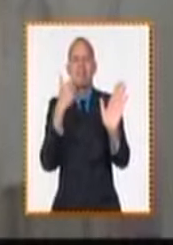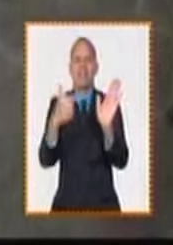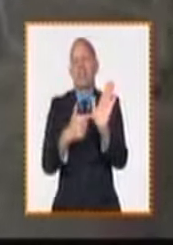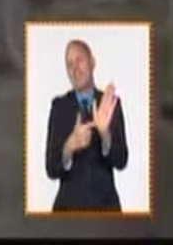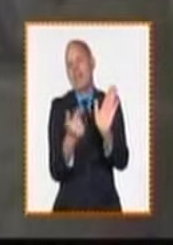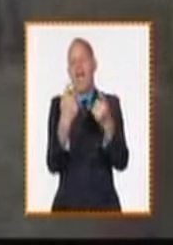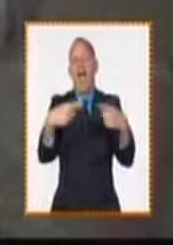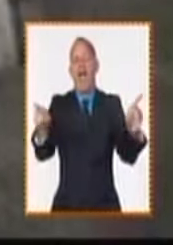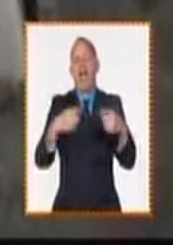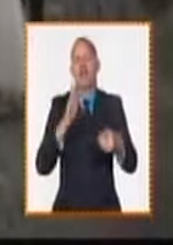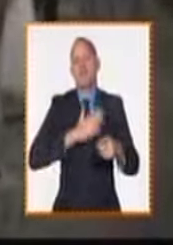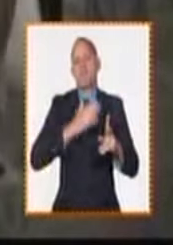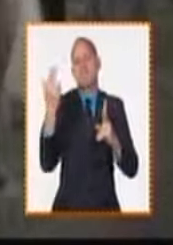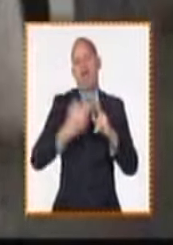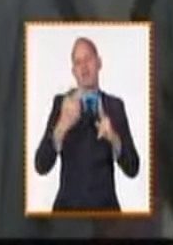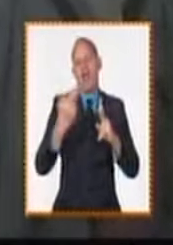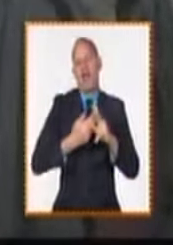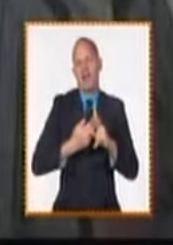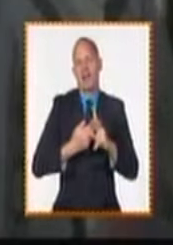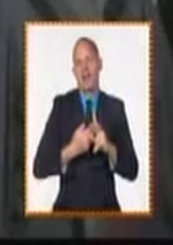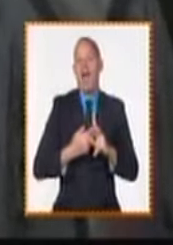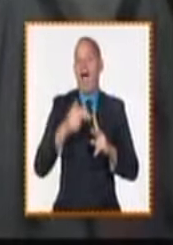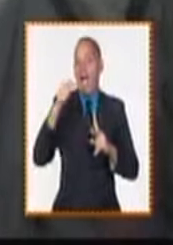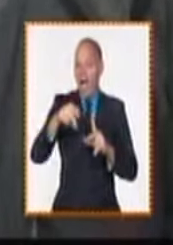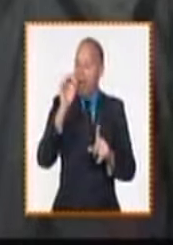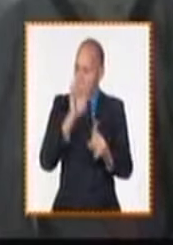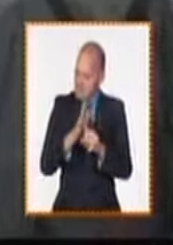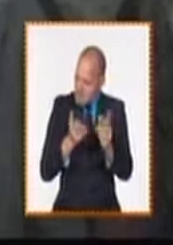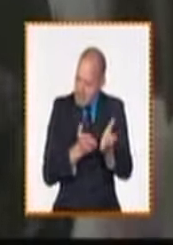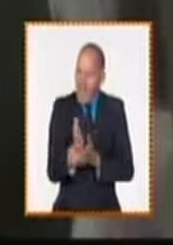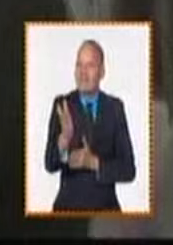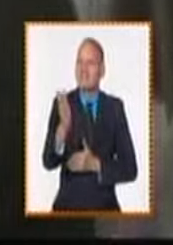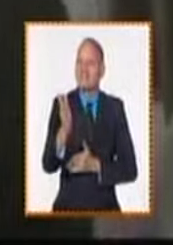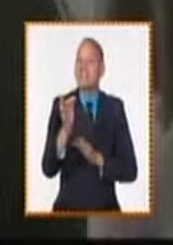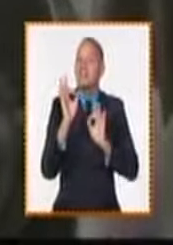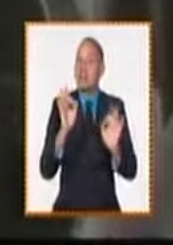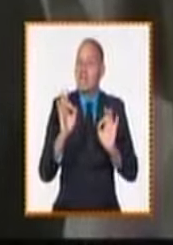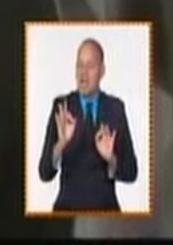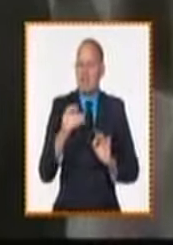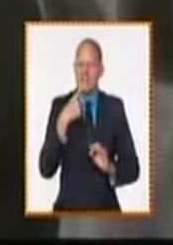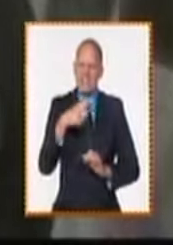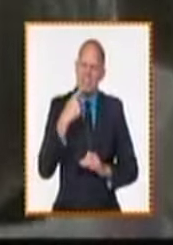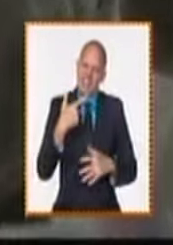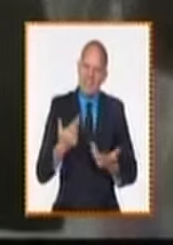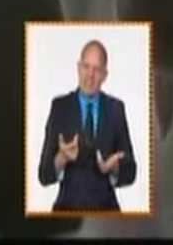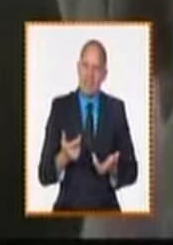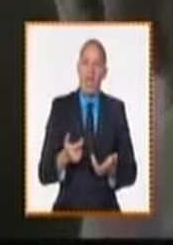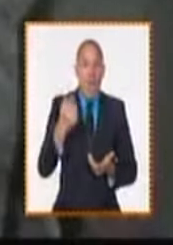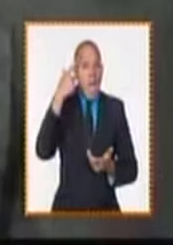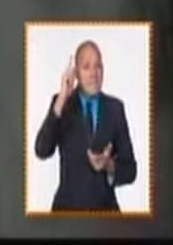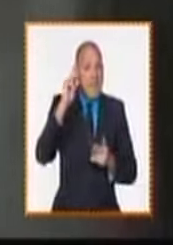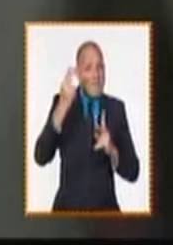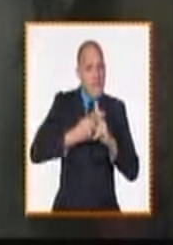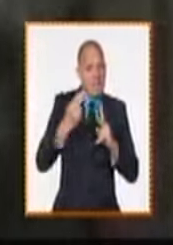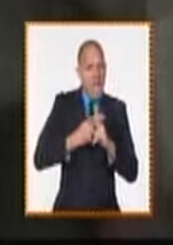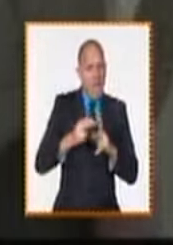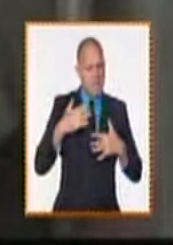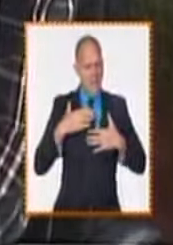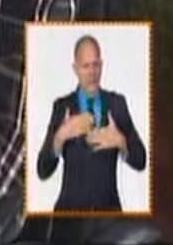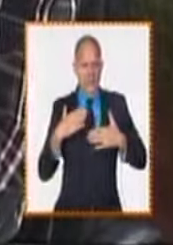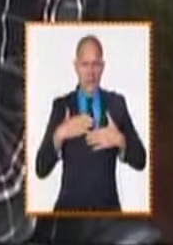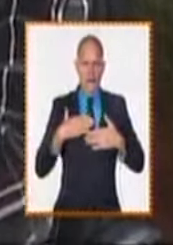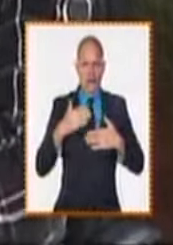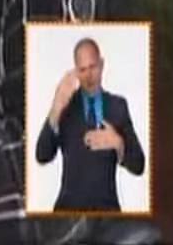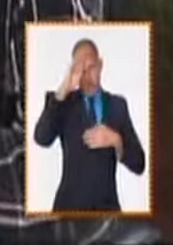y vayamos se da a Cuba porque los vames no fuimos nunca fuimos regionalistas nunca fuimos caudillistas y al contrario